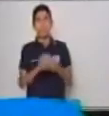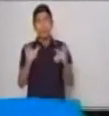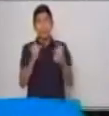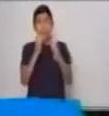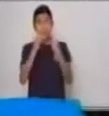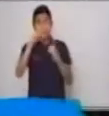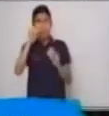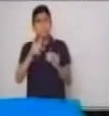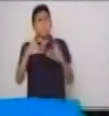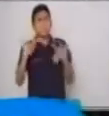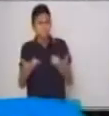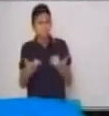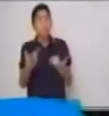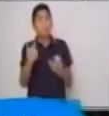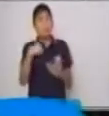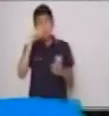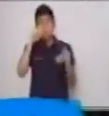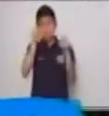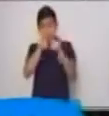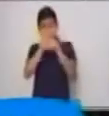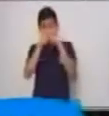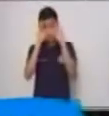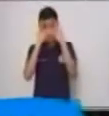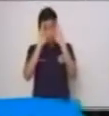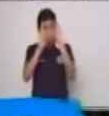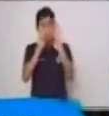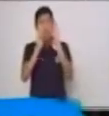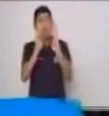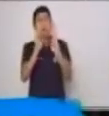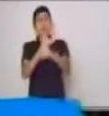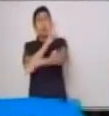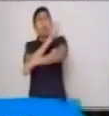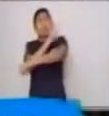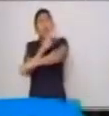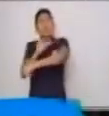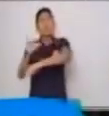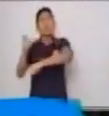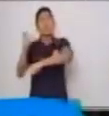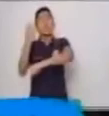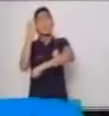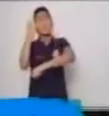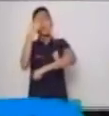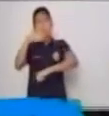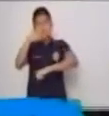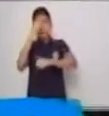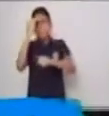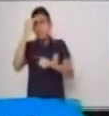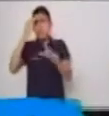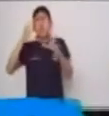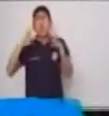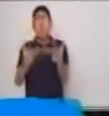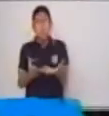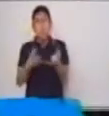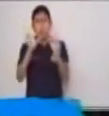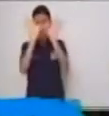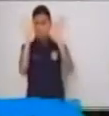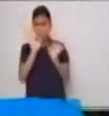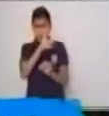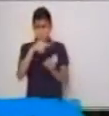vamos a escuchar un cuento para poder saber la forma de agrupar